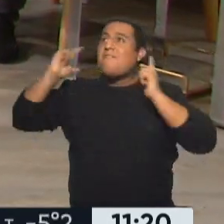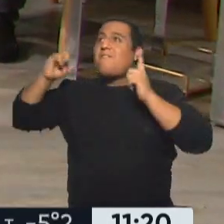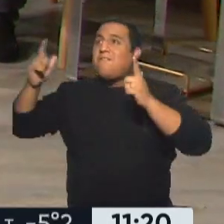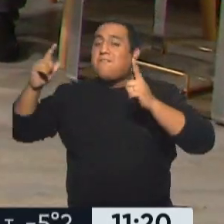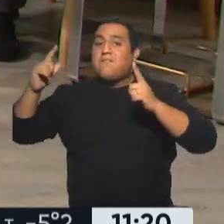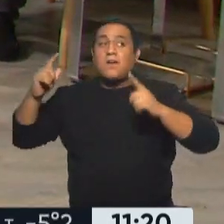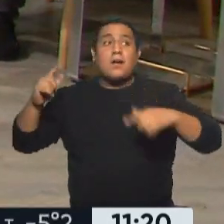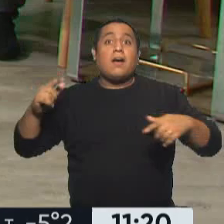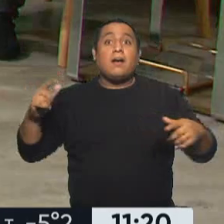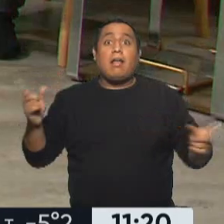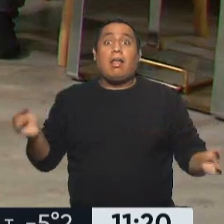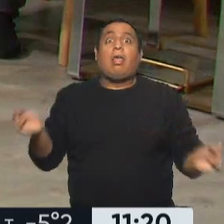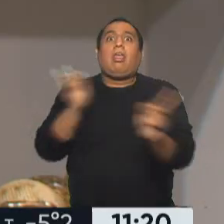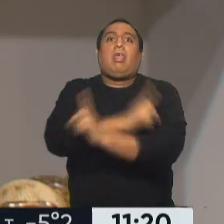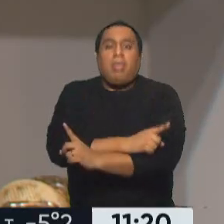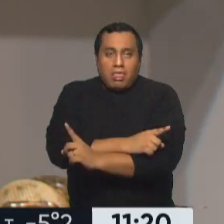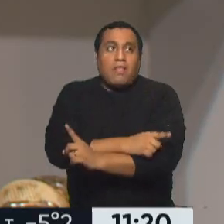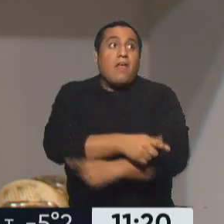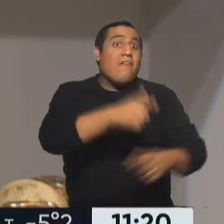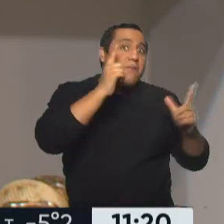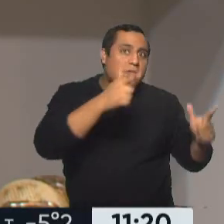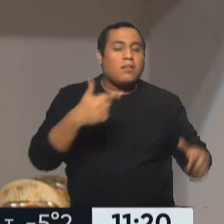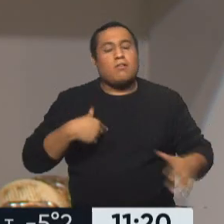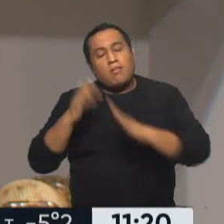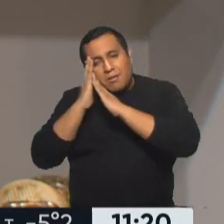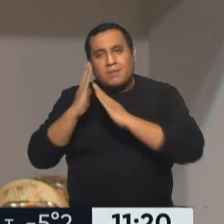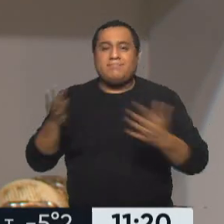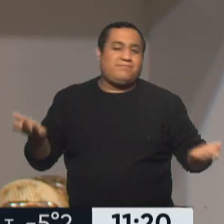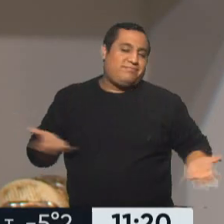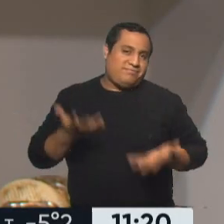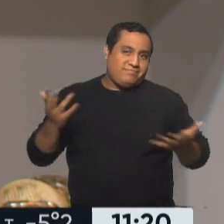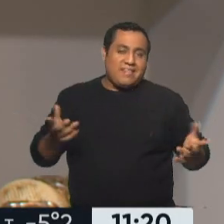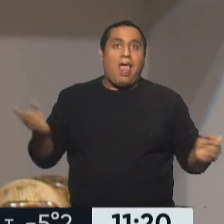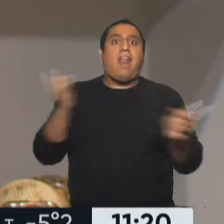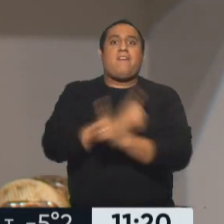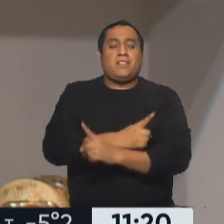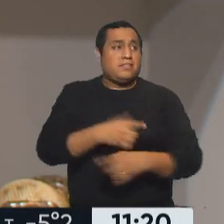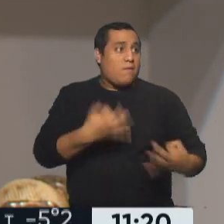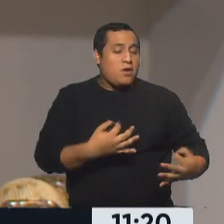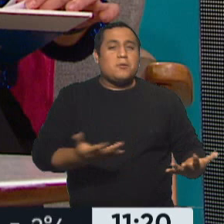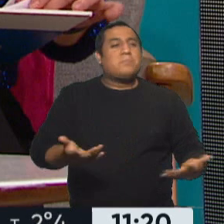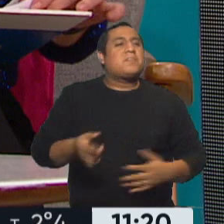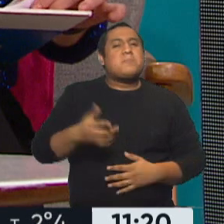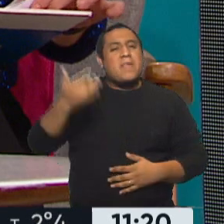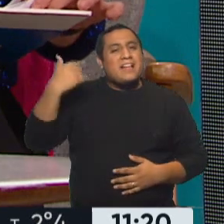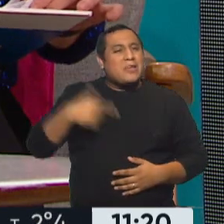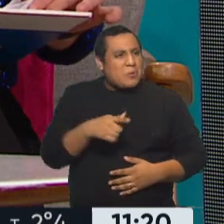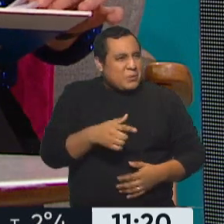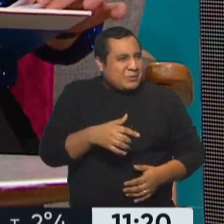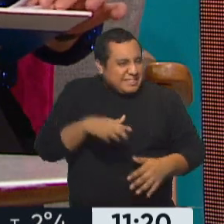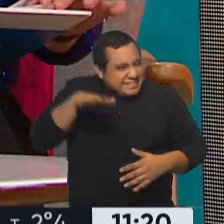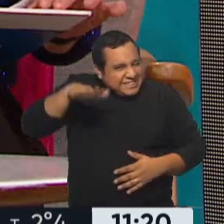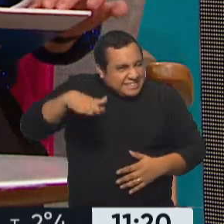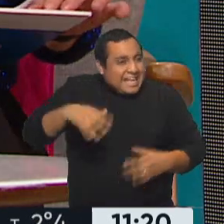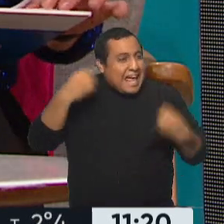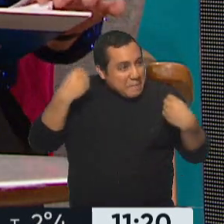divierte, yo descanso. Es como, es así. Pero está bien eso, está buenísimo. Sí, sí, es nuestra vida. Arrancaste muy chiquito con la magia. Sí,